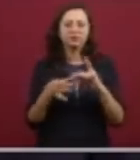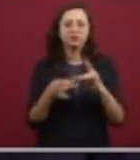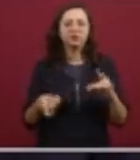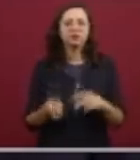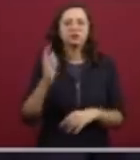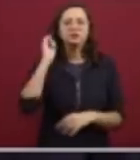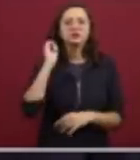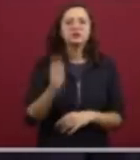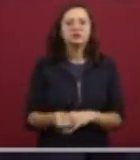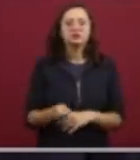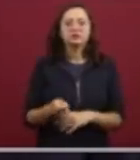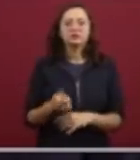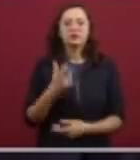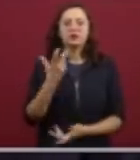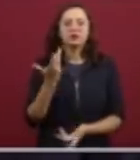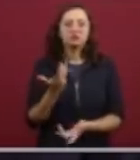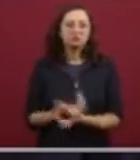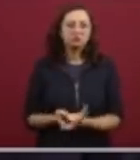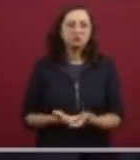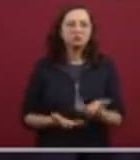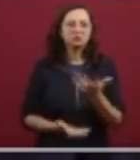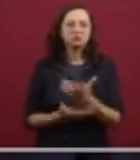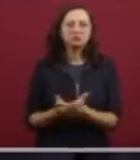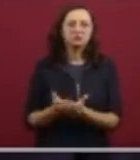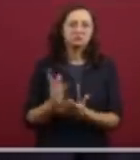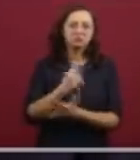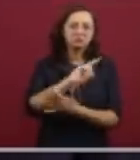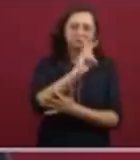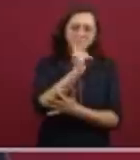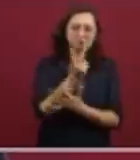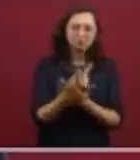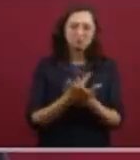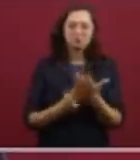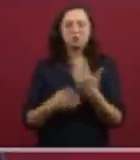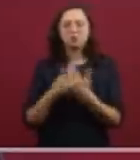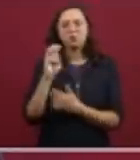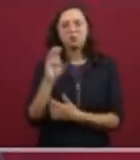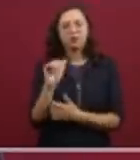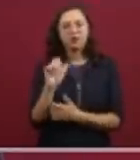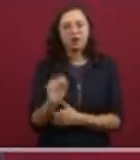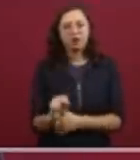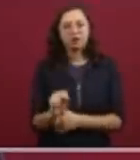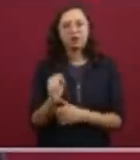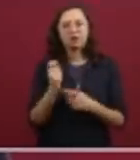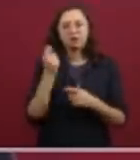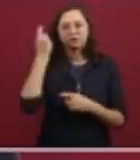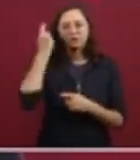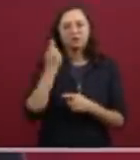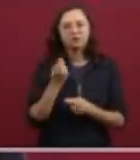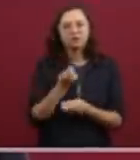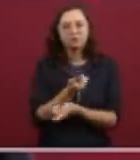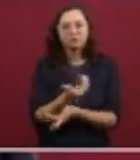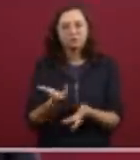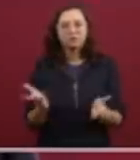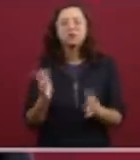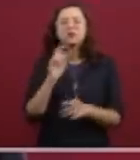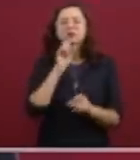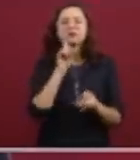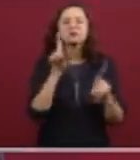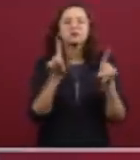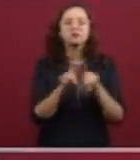las acciones, los programas, las becas que se otorgan, y también que